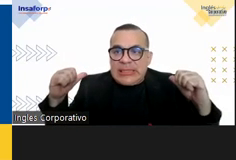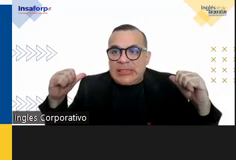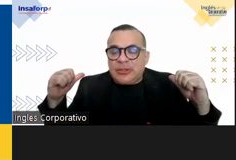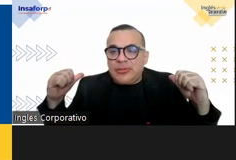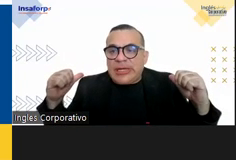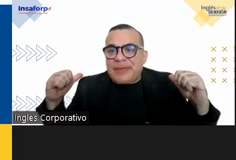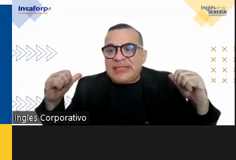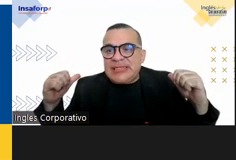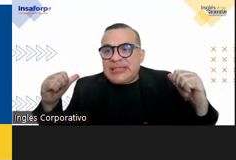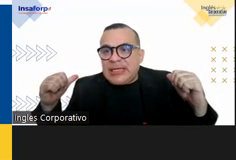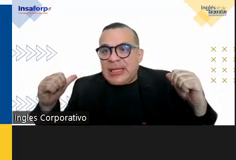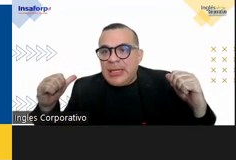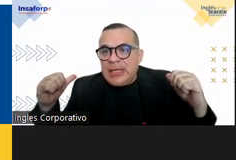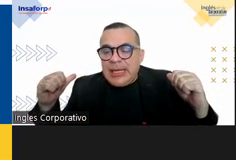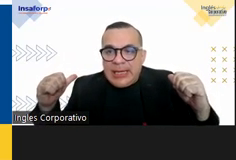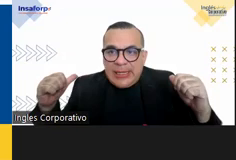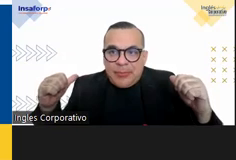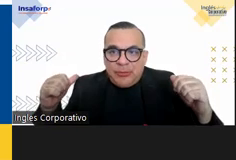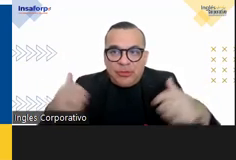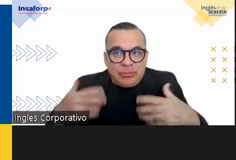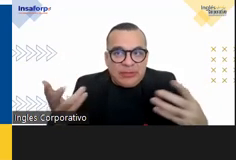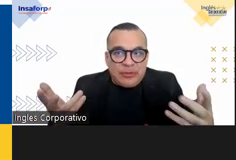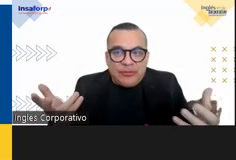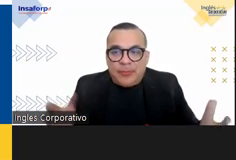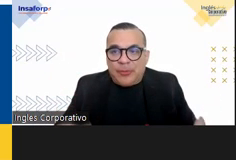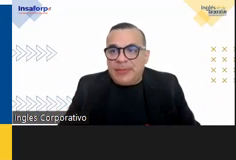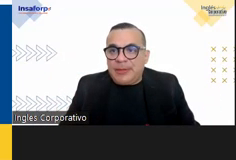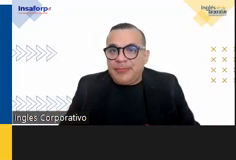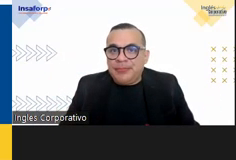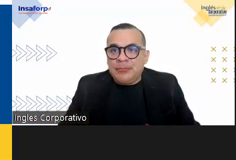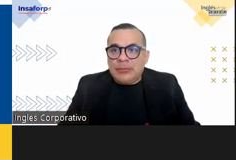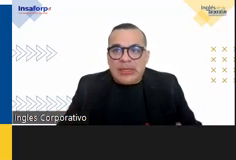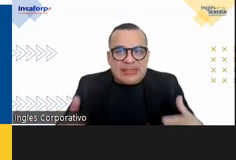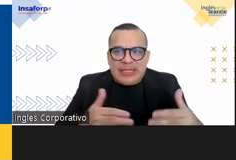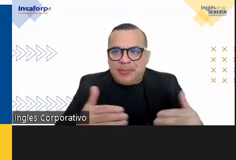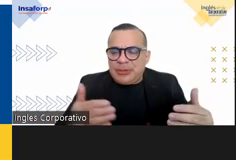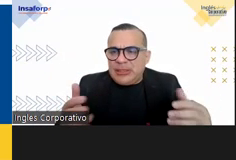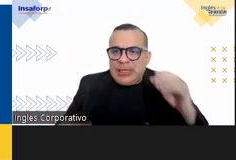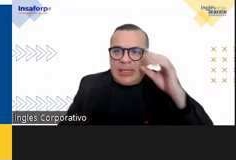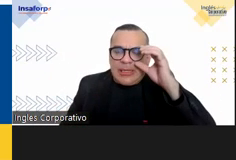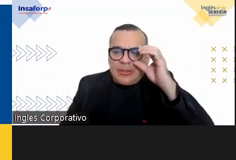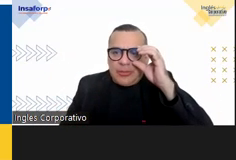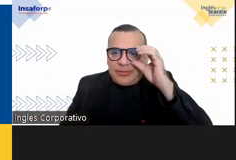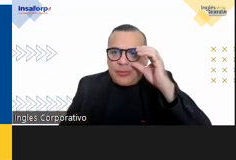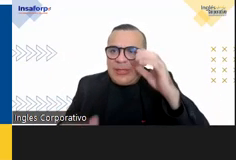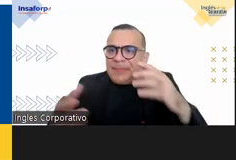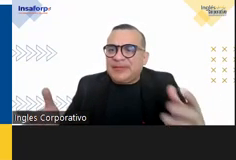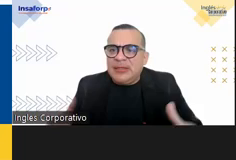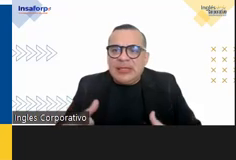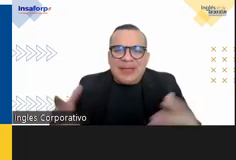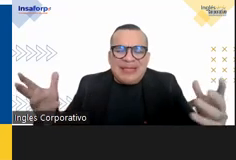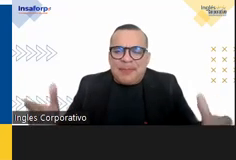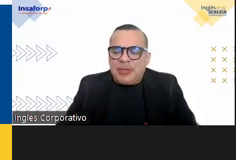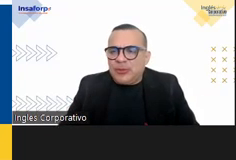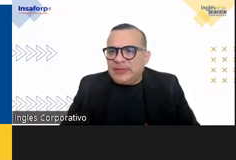más y no tengo capacidad instalada en el área de producción, estoy en un serio problema. Hace tiempo yo comencé con una